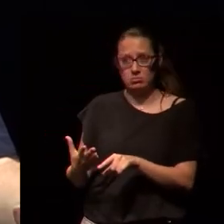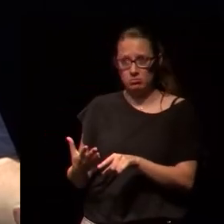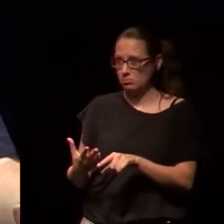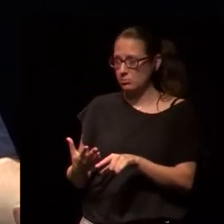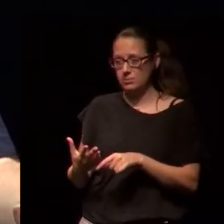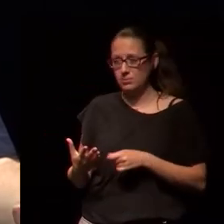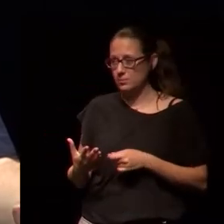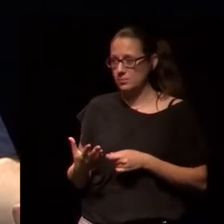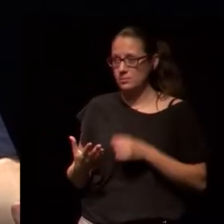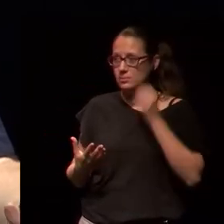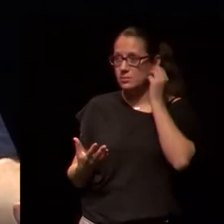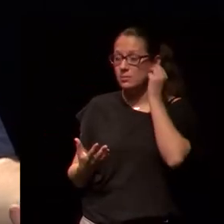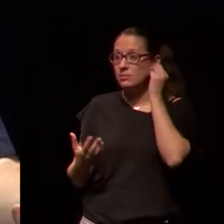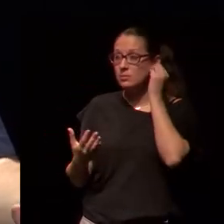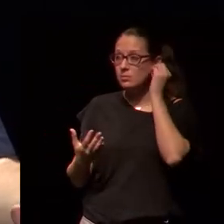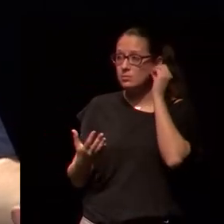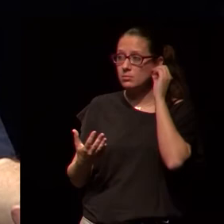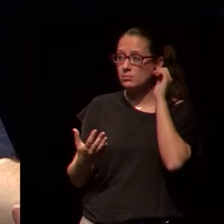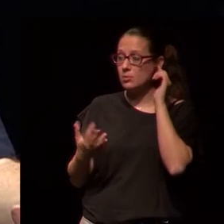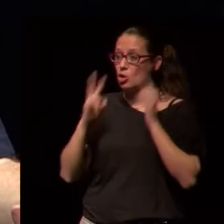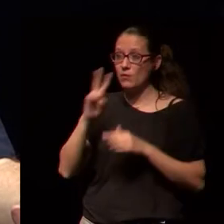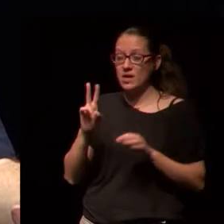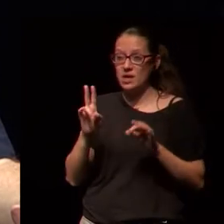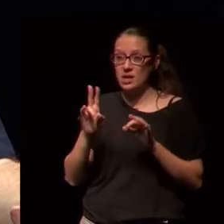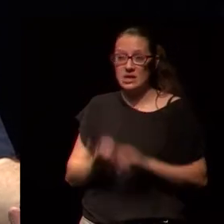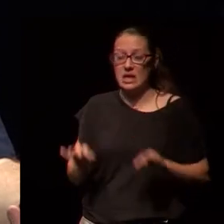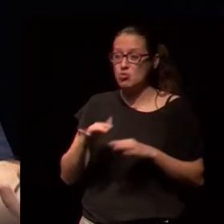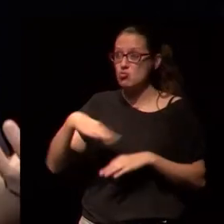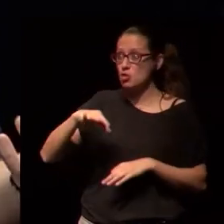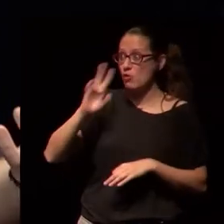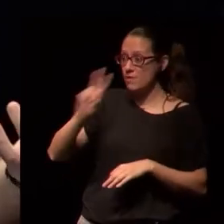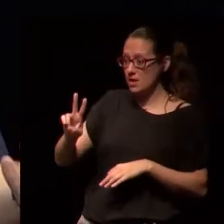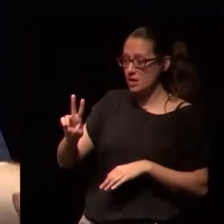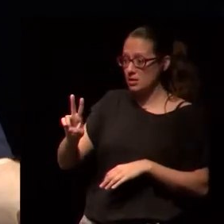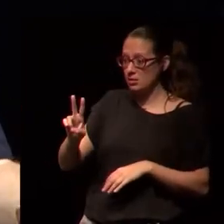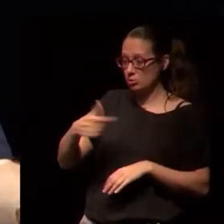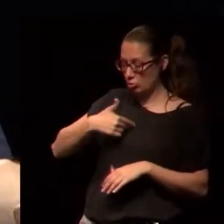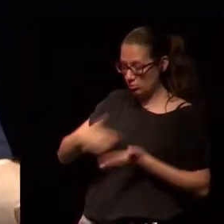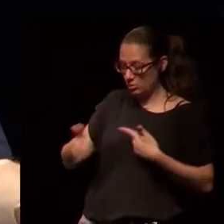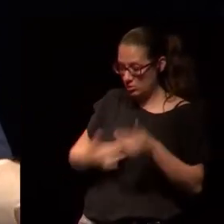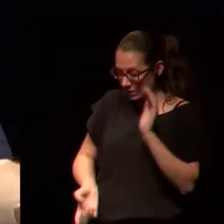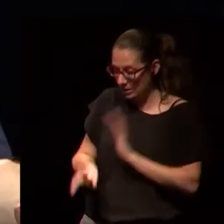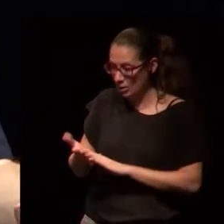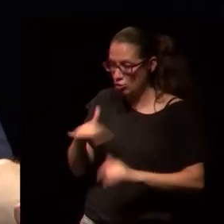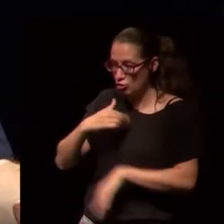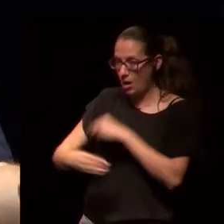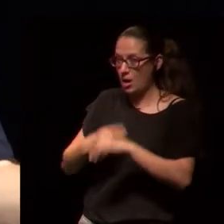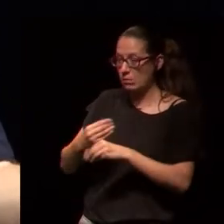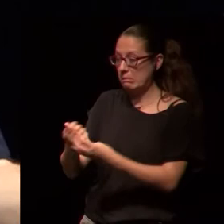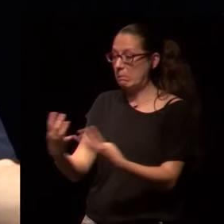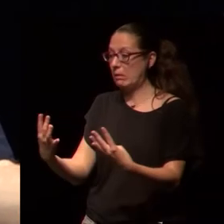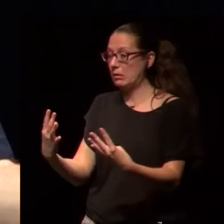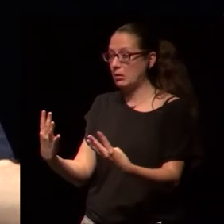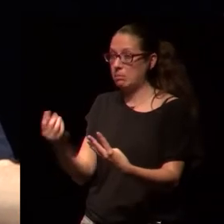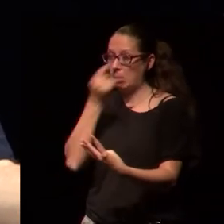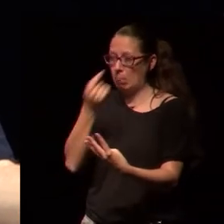no lo veía nadie más que quienes lo creaban y los que estaban con ellos en ese